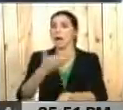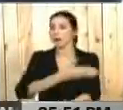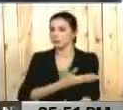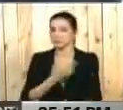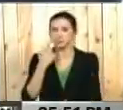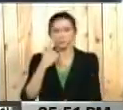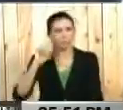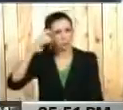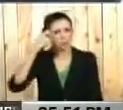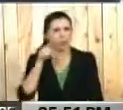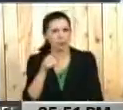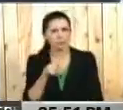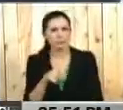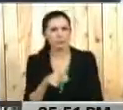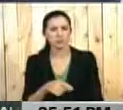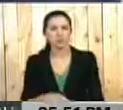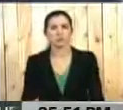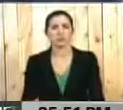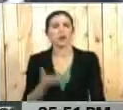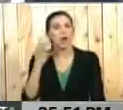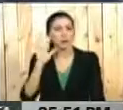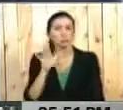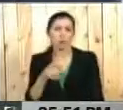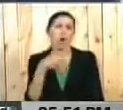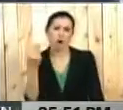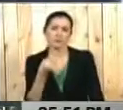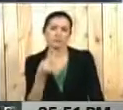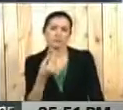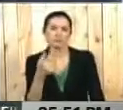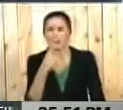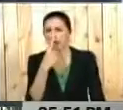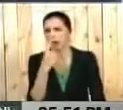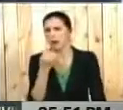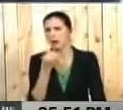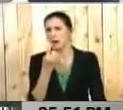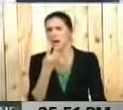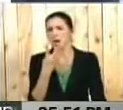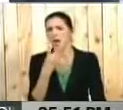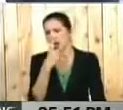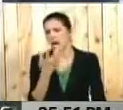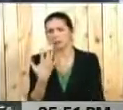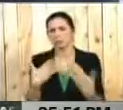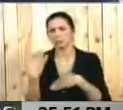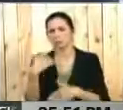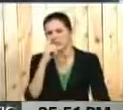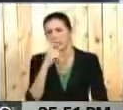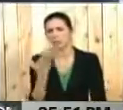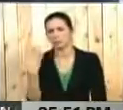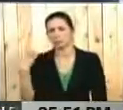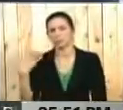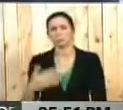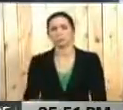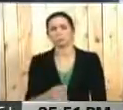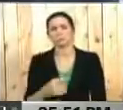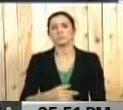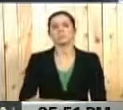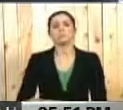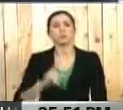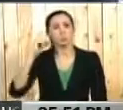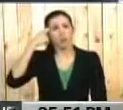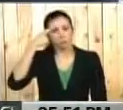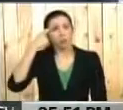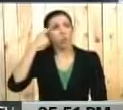seguro tú recuerdas, a pesar de lo joven, esto fue hace varios años, pero aún dentro de este periodo estoy seguro de lo